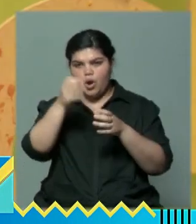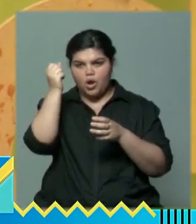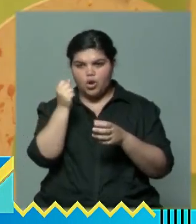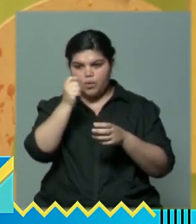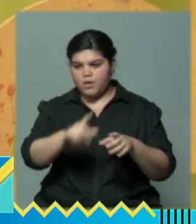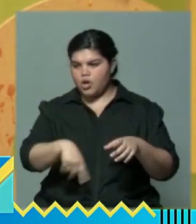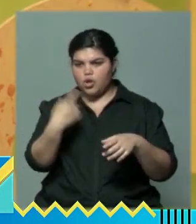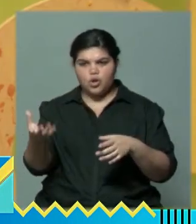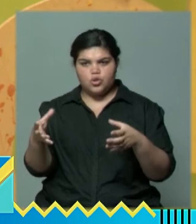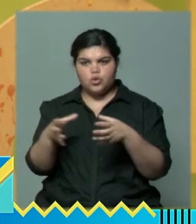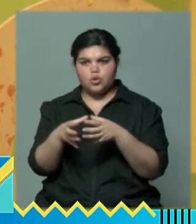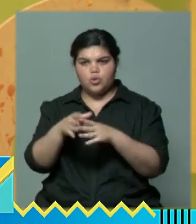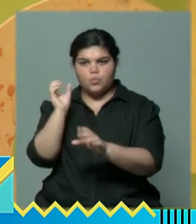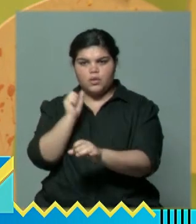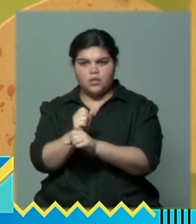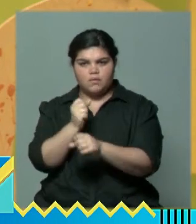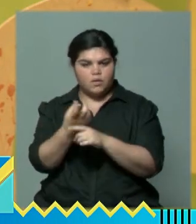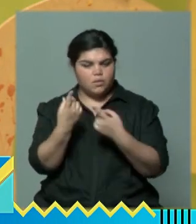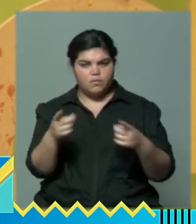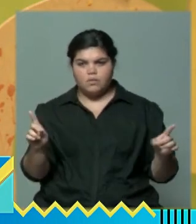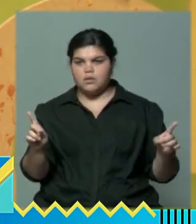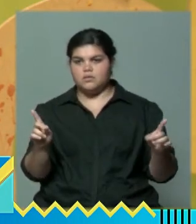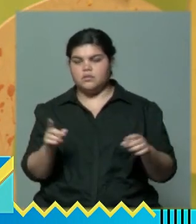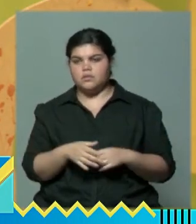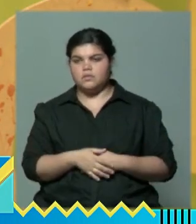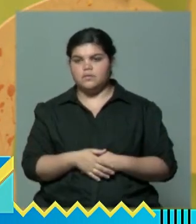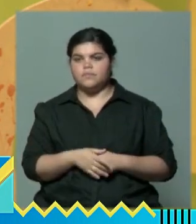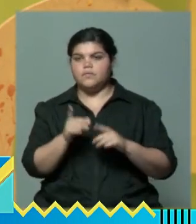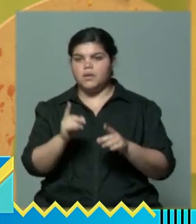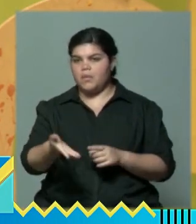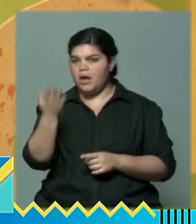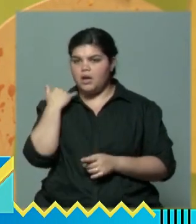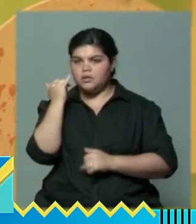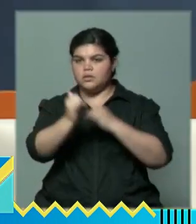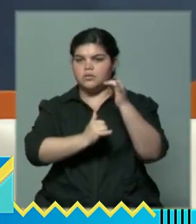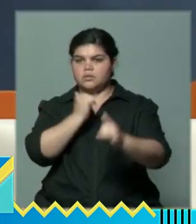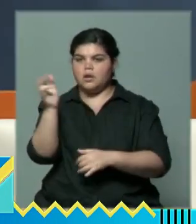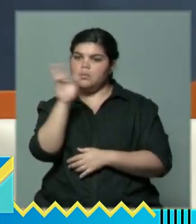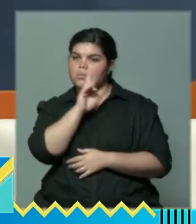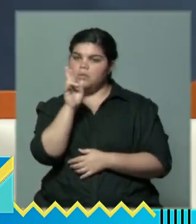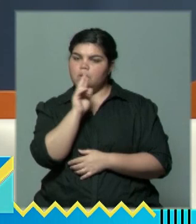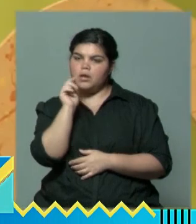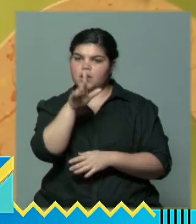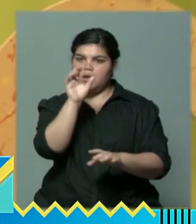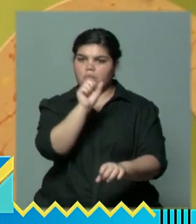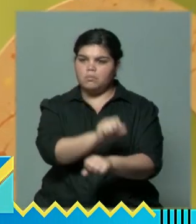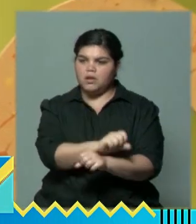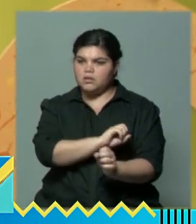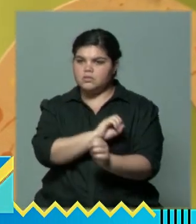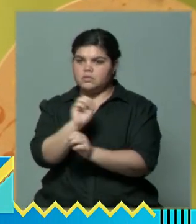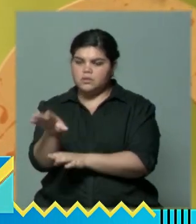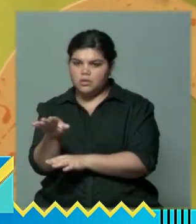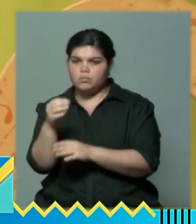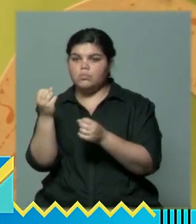trabajadora tiene otros intereses. Recién hablábamos del problema de esta mujer que fue presa varias horas por